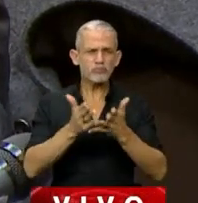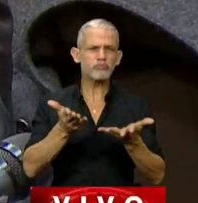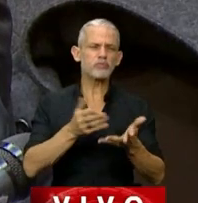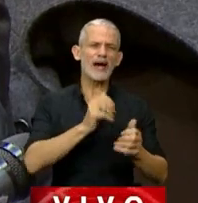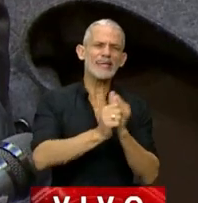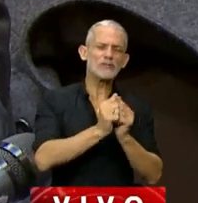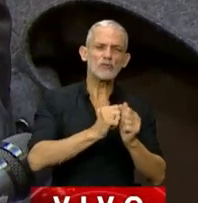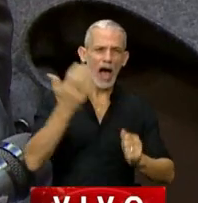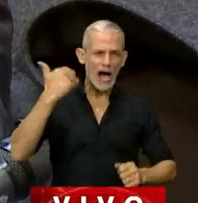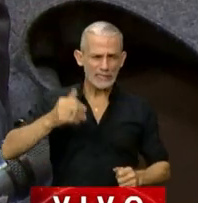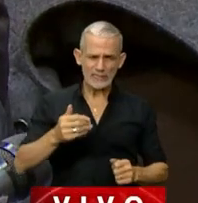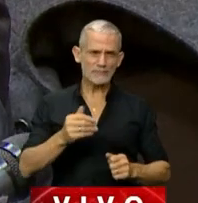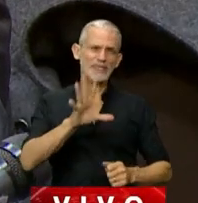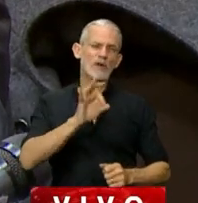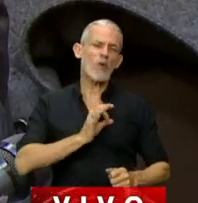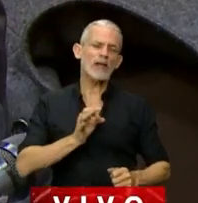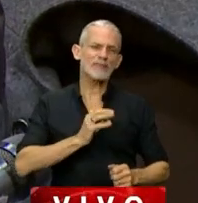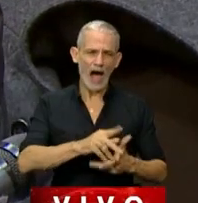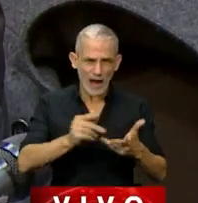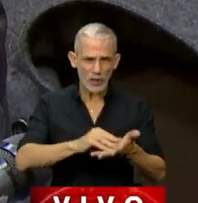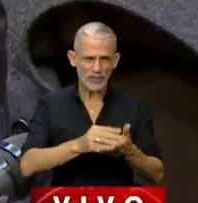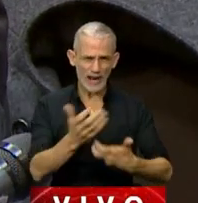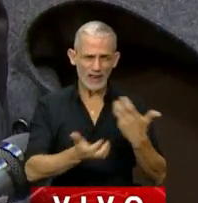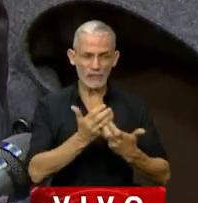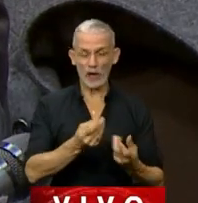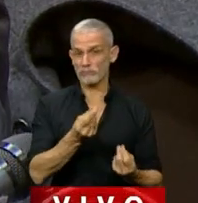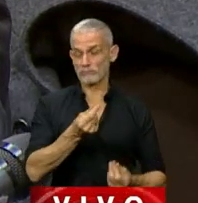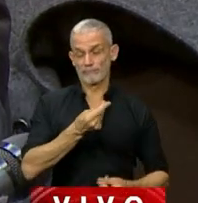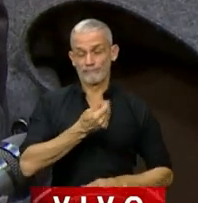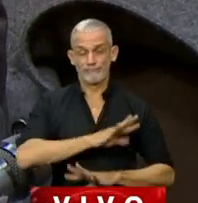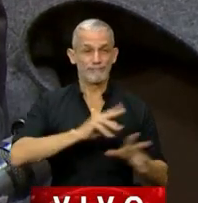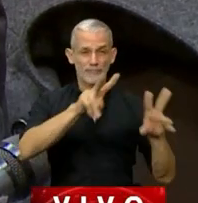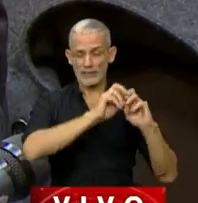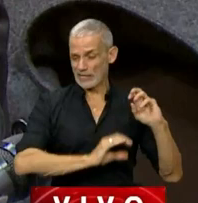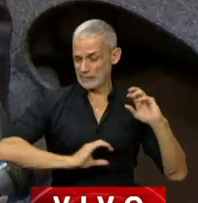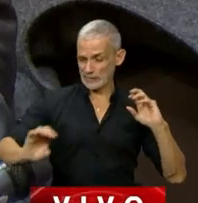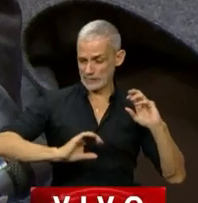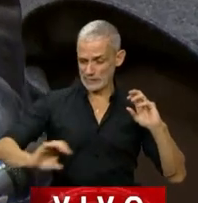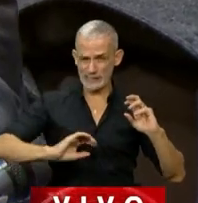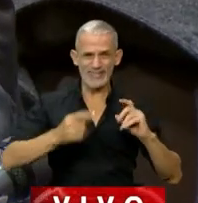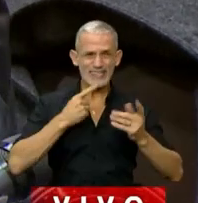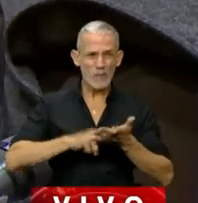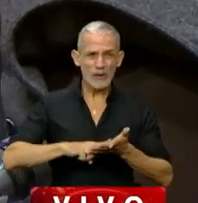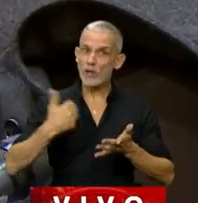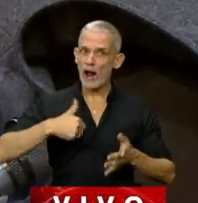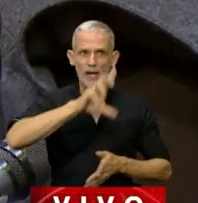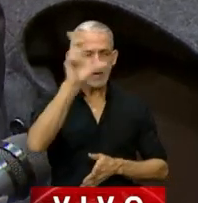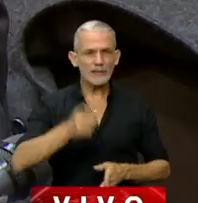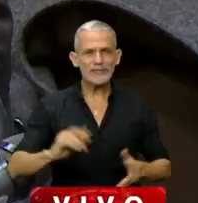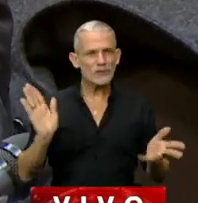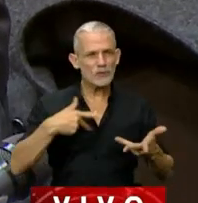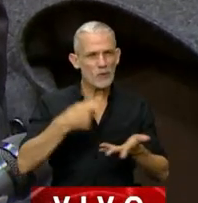en Tierra del Fuego de hace medio siglo con un costo fiscal enorme para las arcas públicas y para el resto de los contribuyentes? De hecho, en